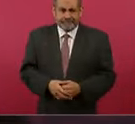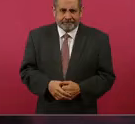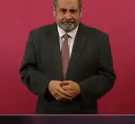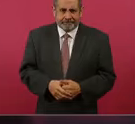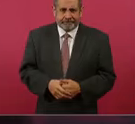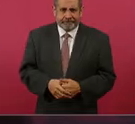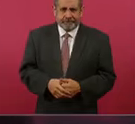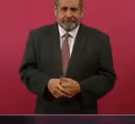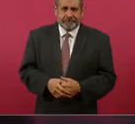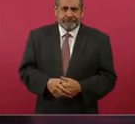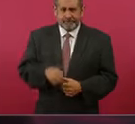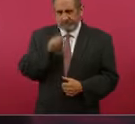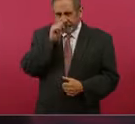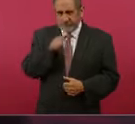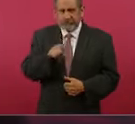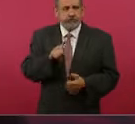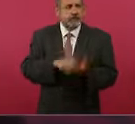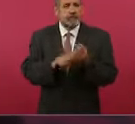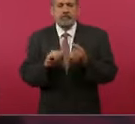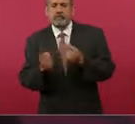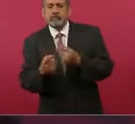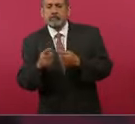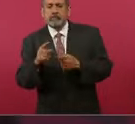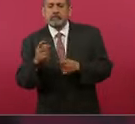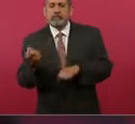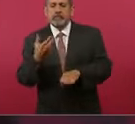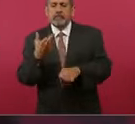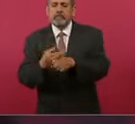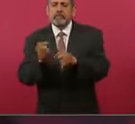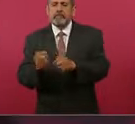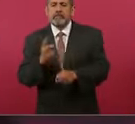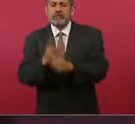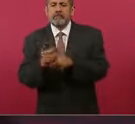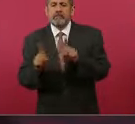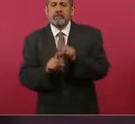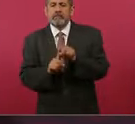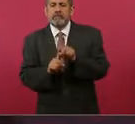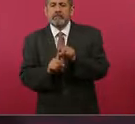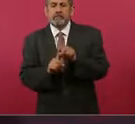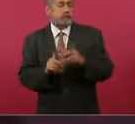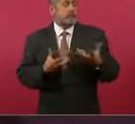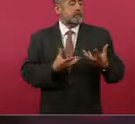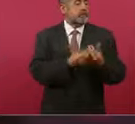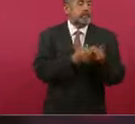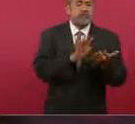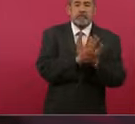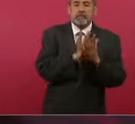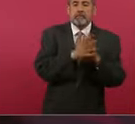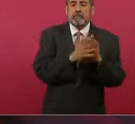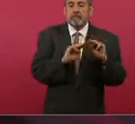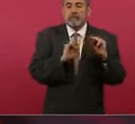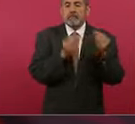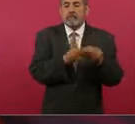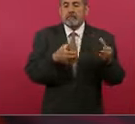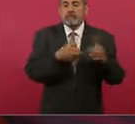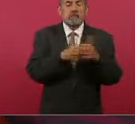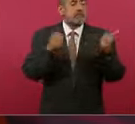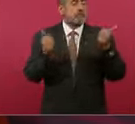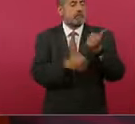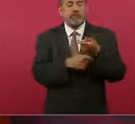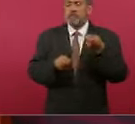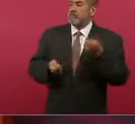y al mismo tiempo que su secretario de Seguridad estaba al